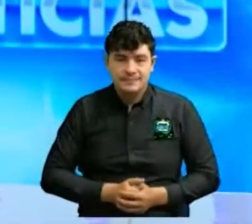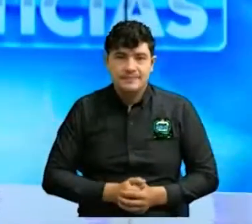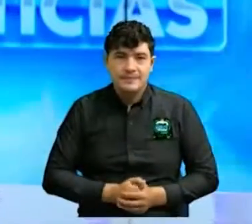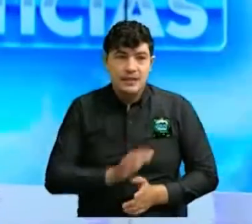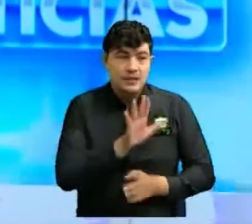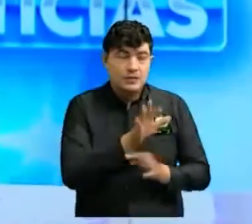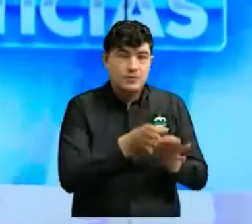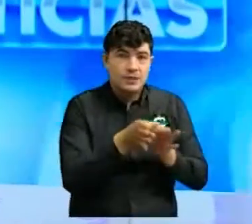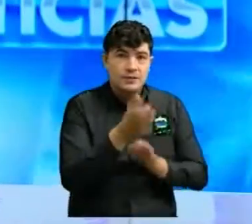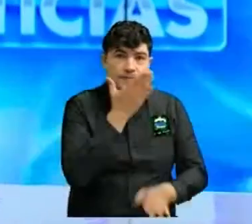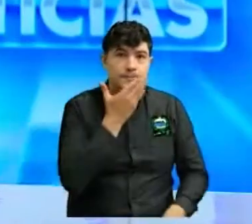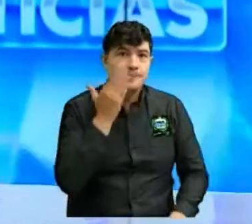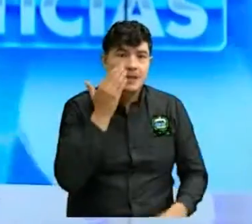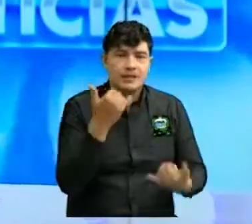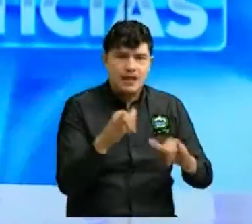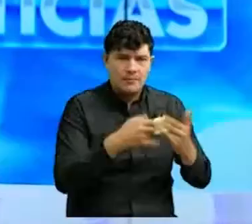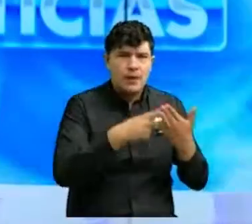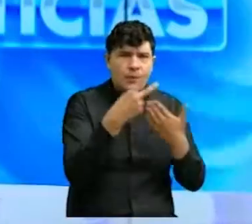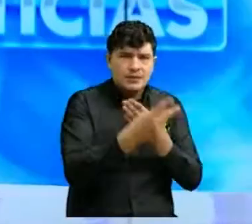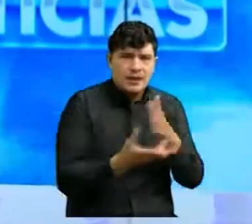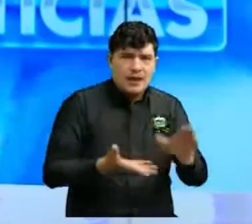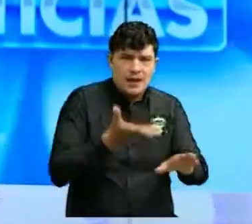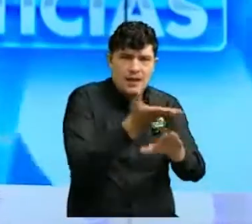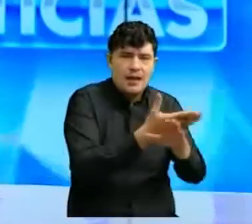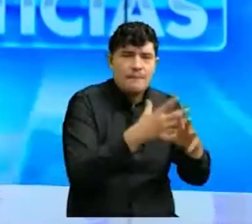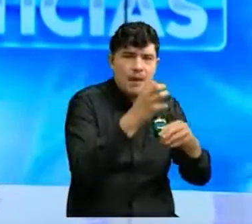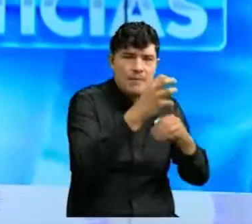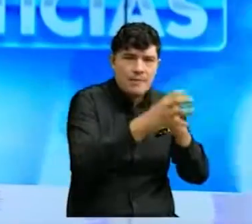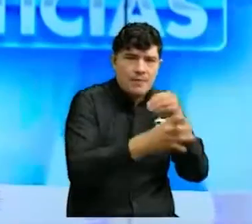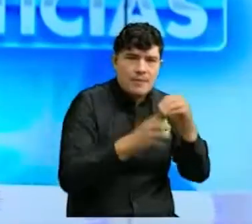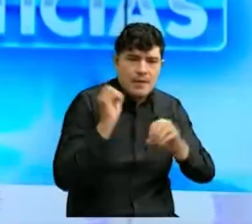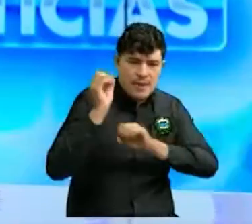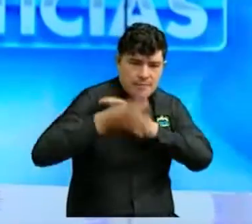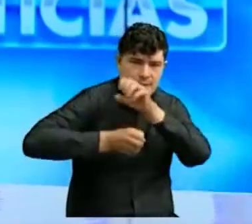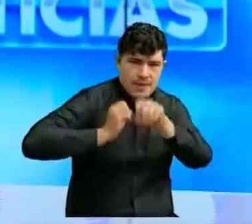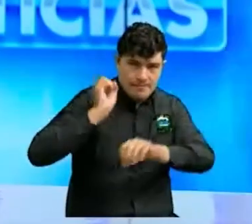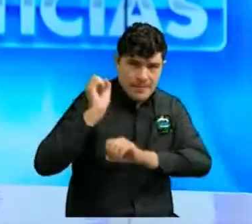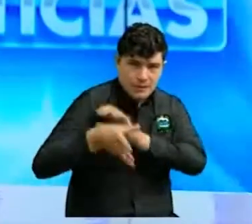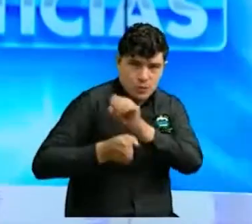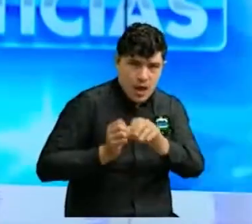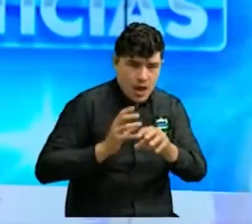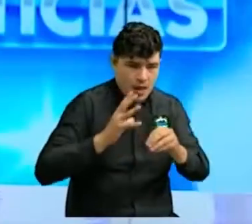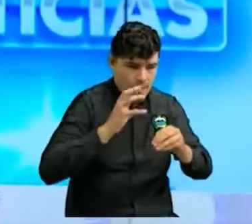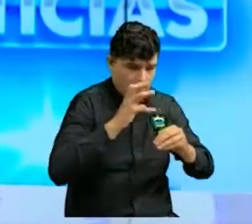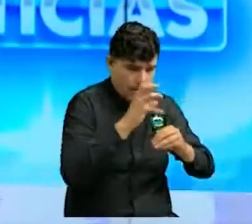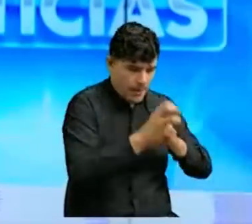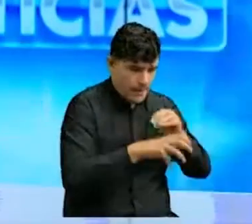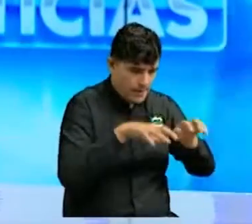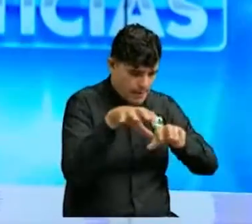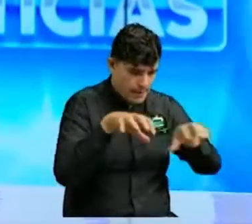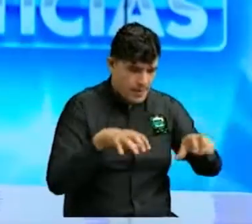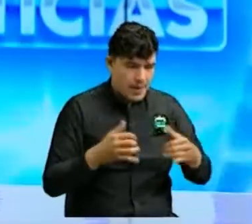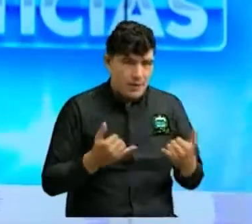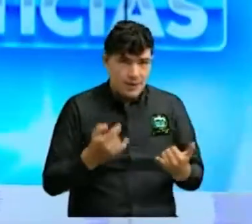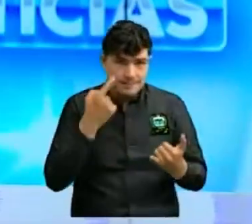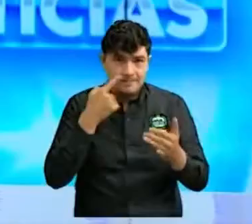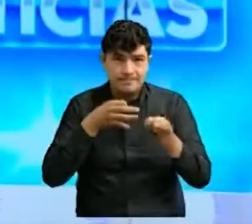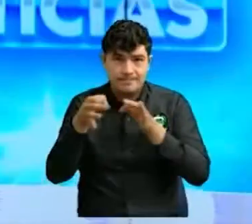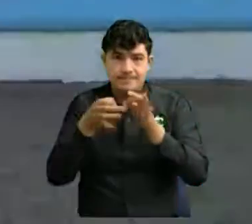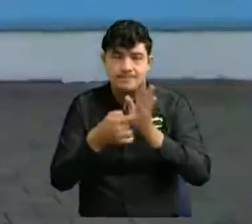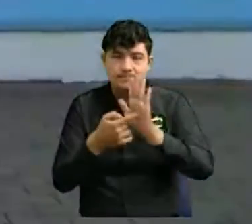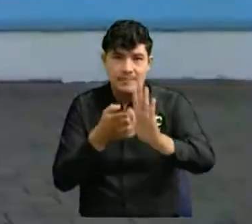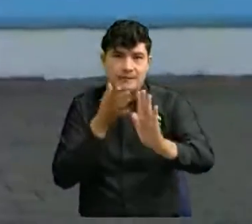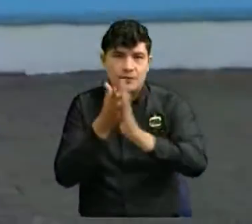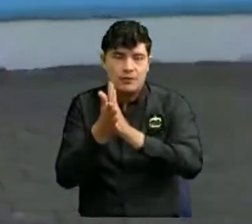busca tener una mejor disposición de basura y el envejecimiento de la ciudad el evento se cumplió en el auditorio de la uis en barbosa